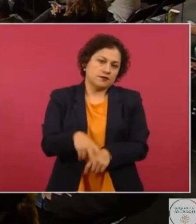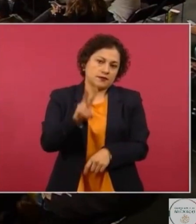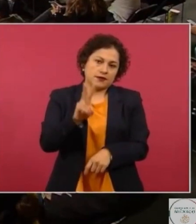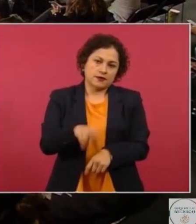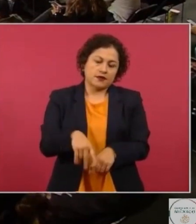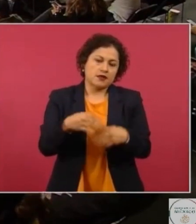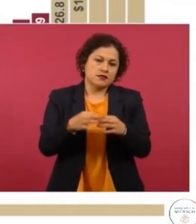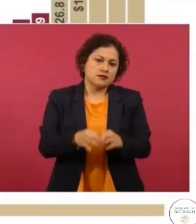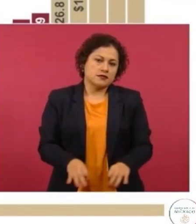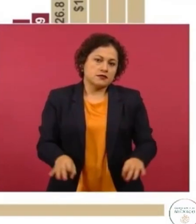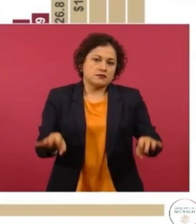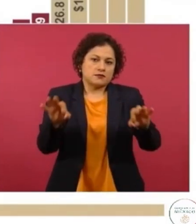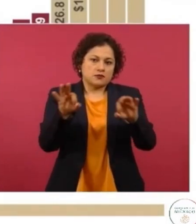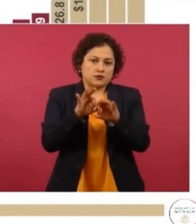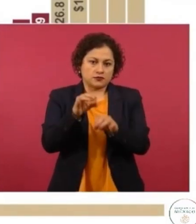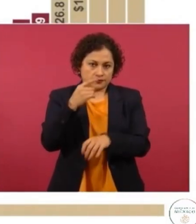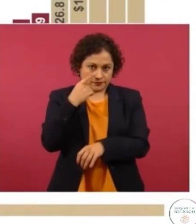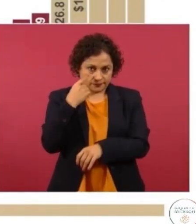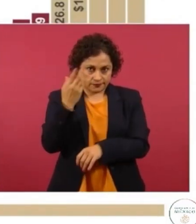No se había